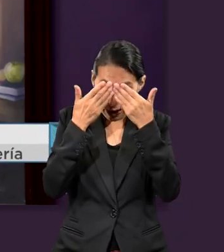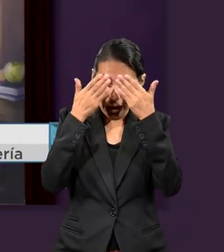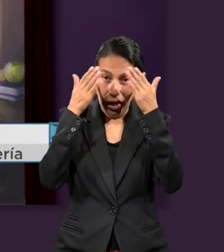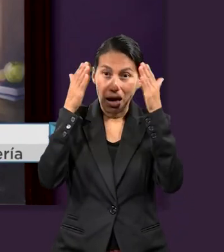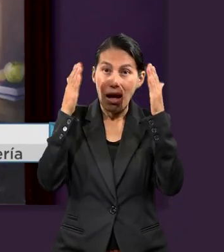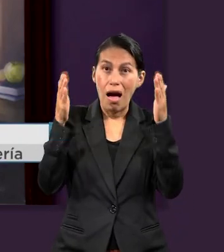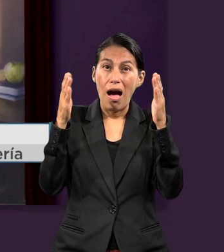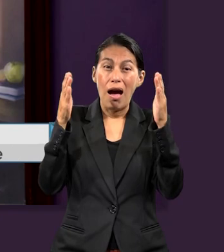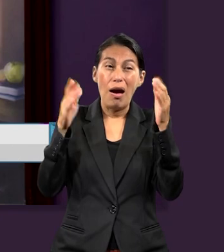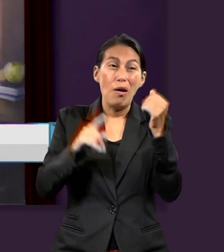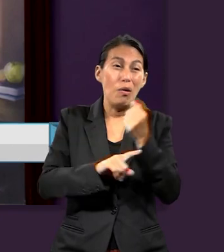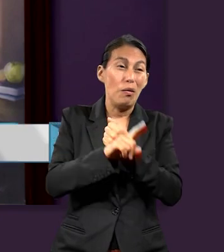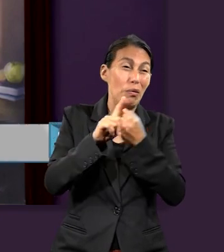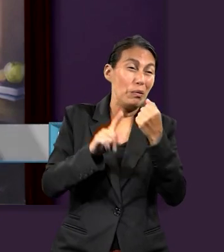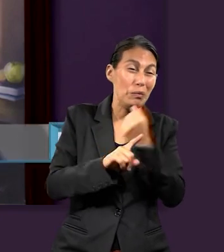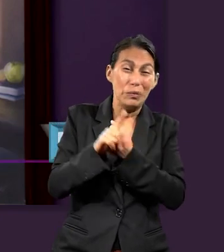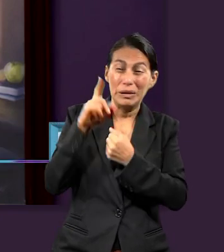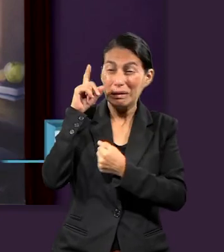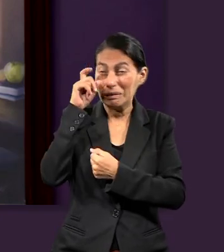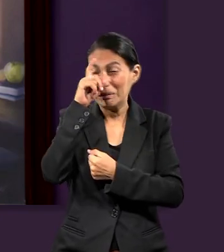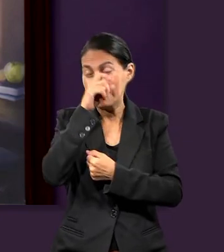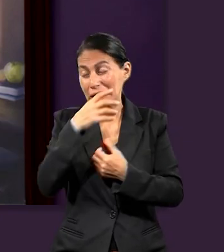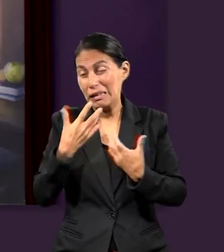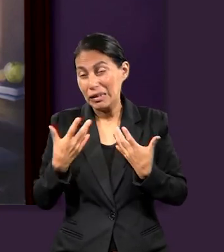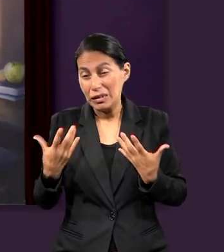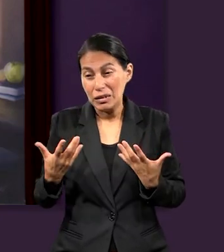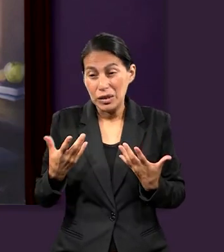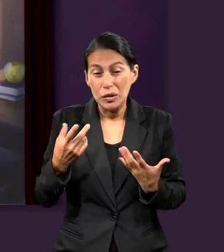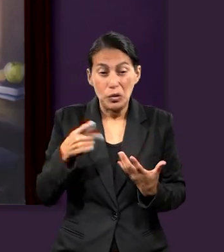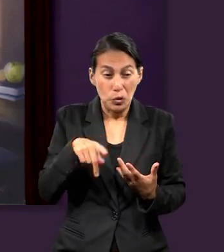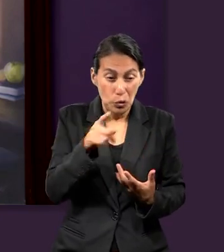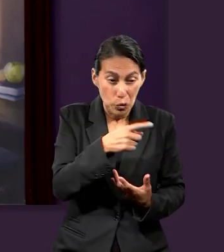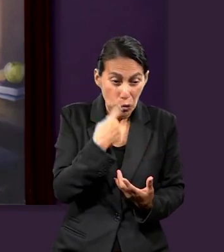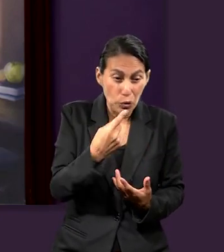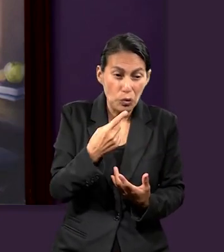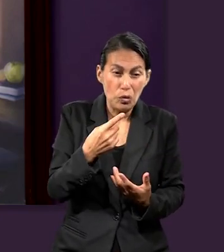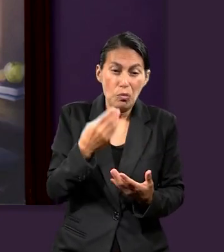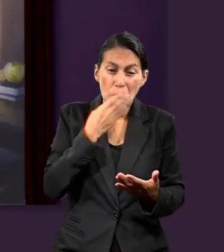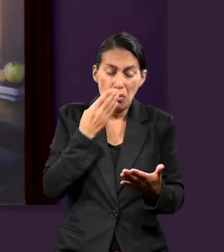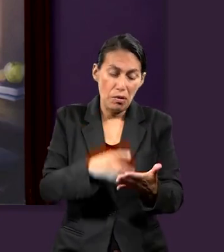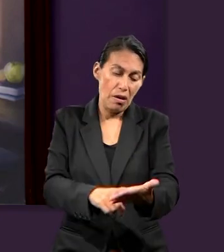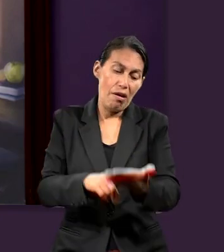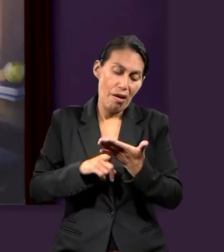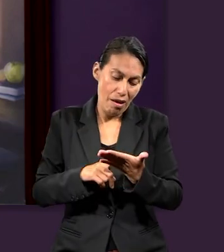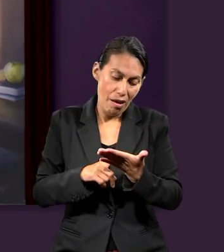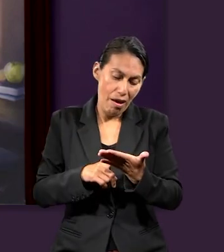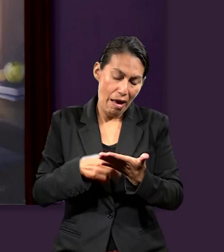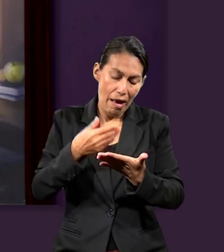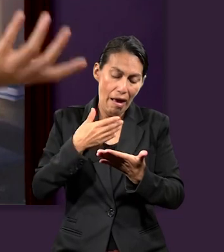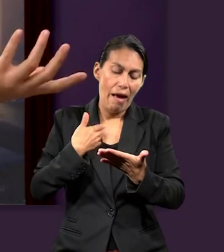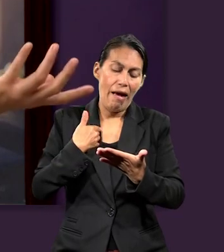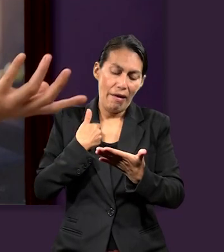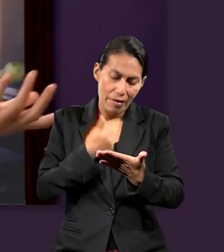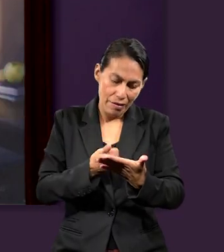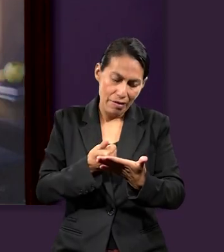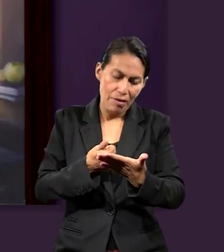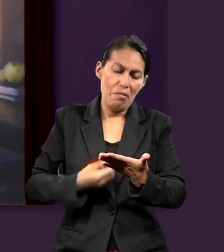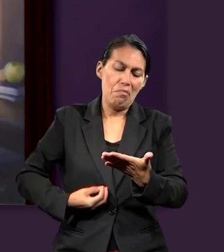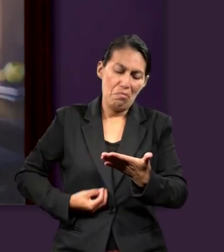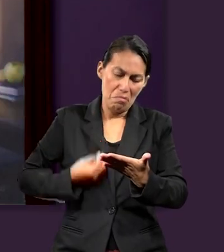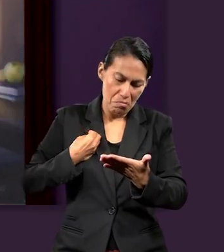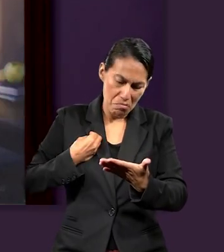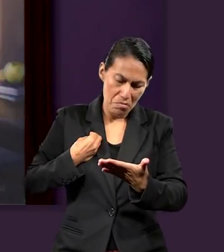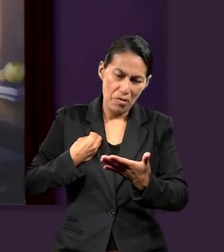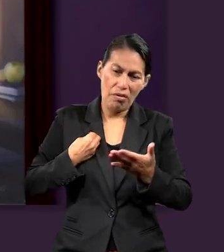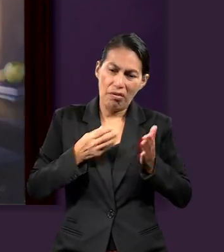nos hace más conscientes de de vivir la vida de acuerdo a lo que está en la Biblia pero también de poder compartir con otros esto